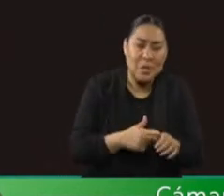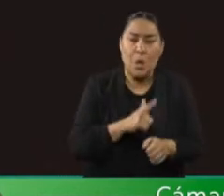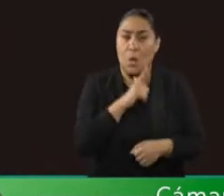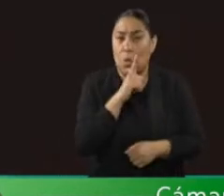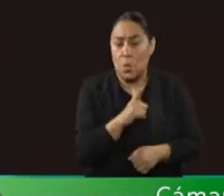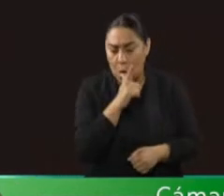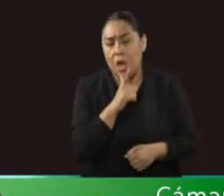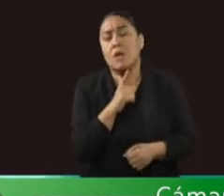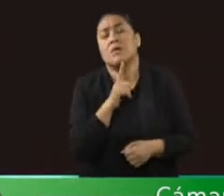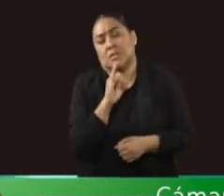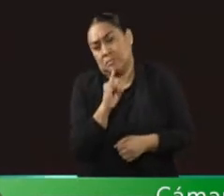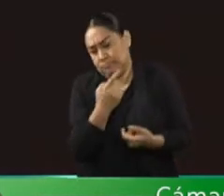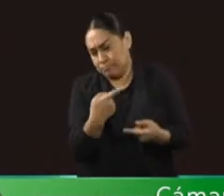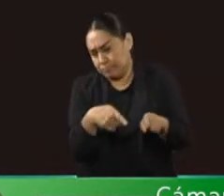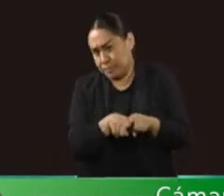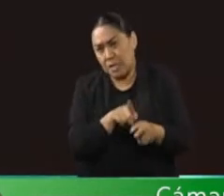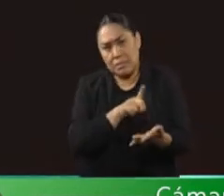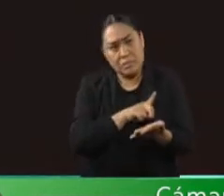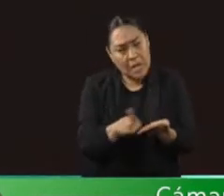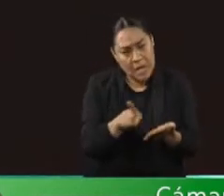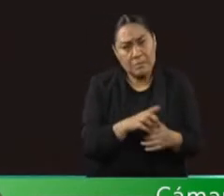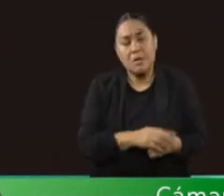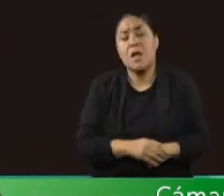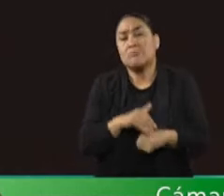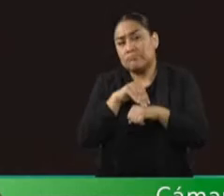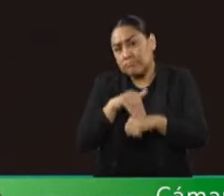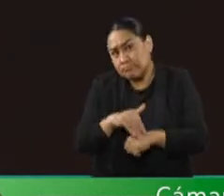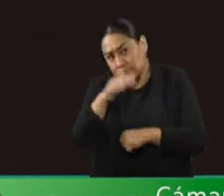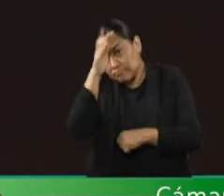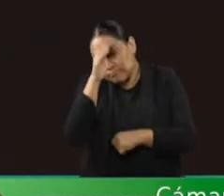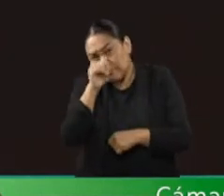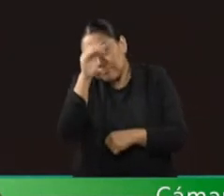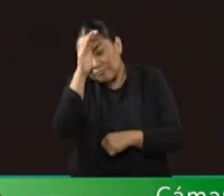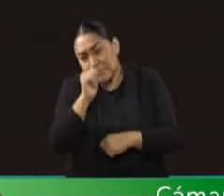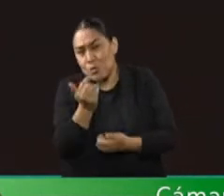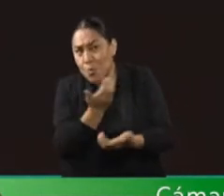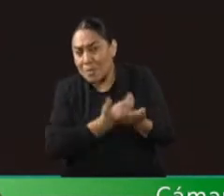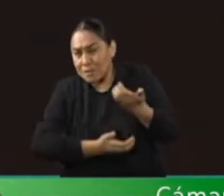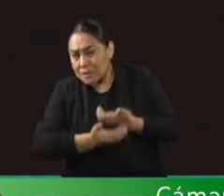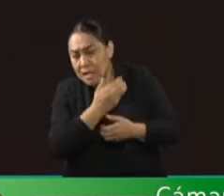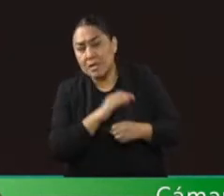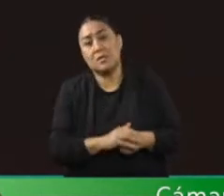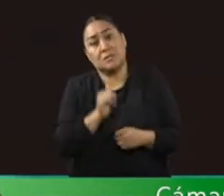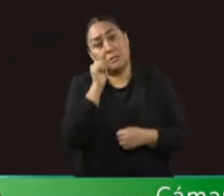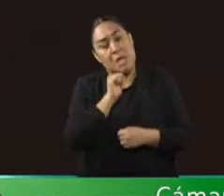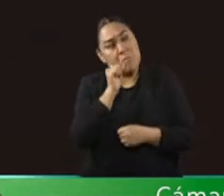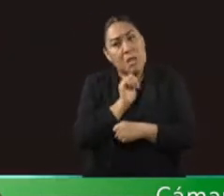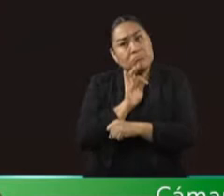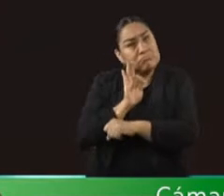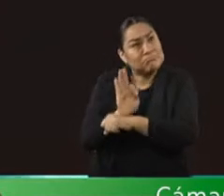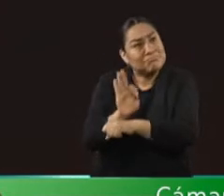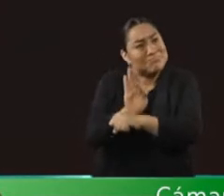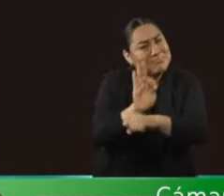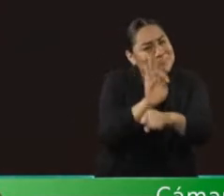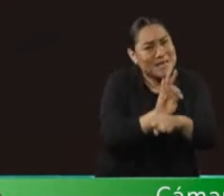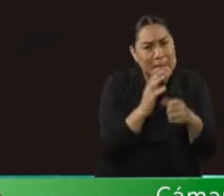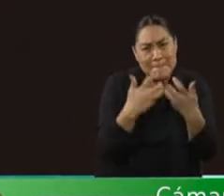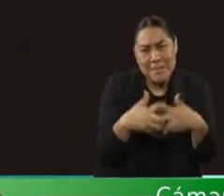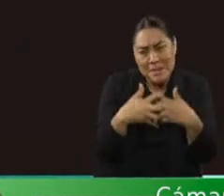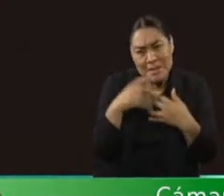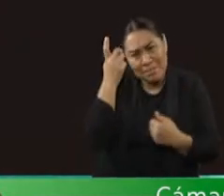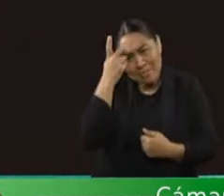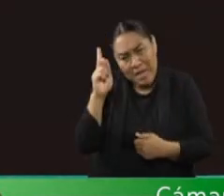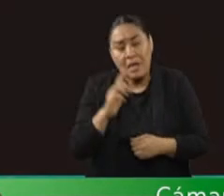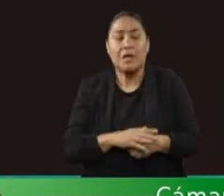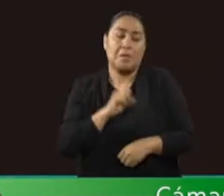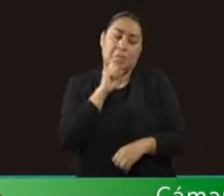a derecho señores cumpliendo relaciones comerciales protegiendo a nuestros empresarios y desde luego sobre